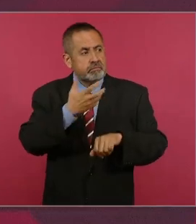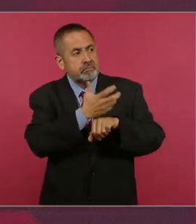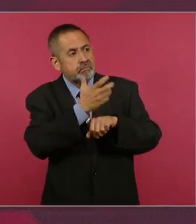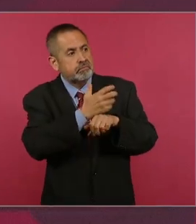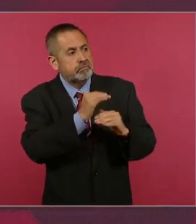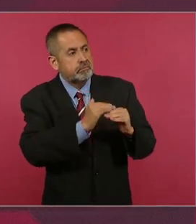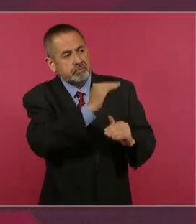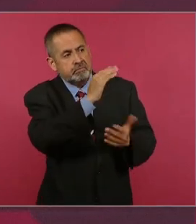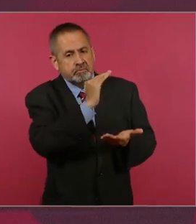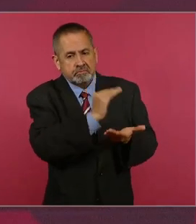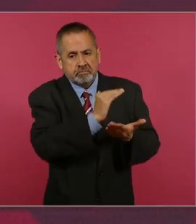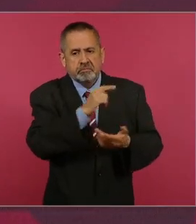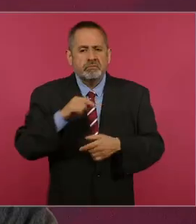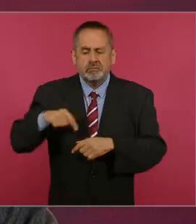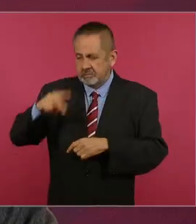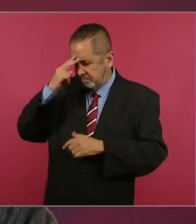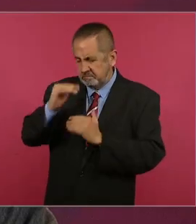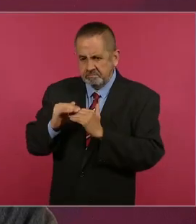Unidos.